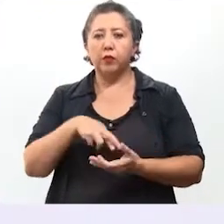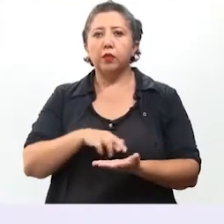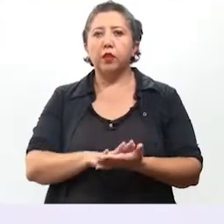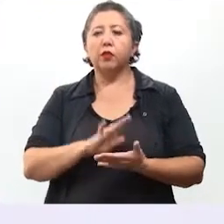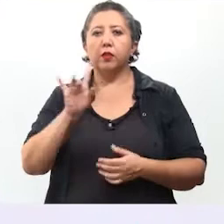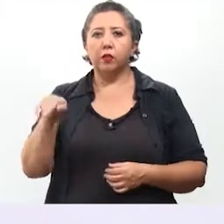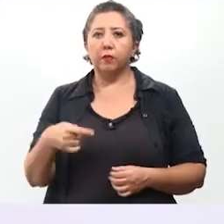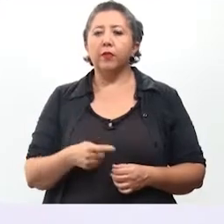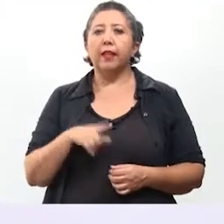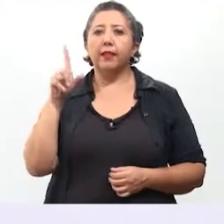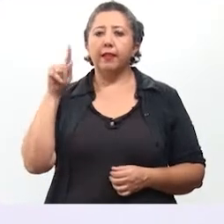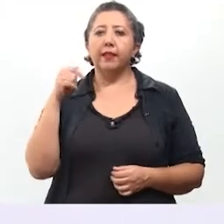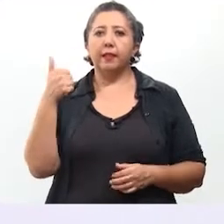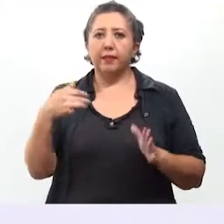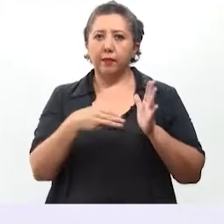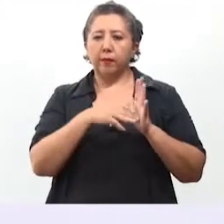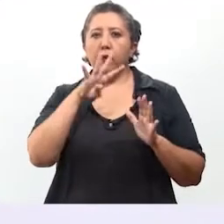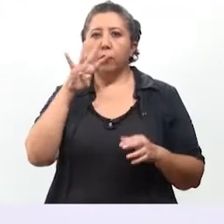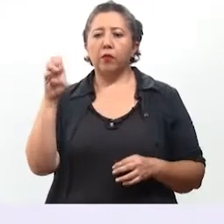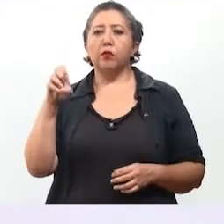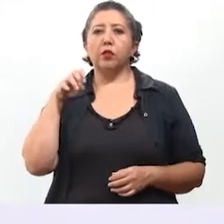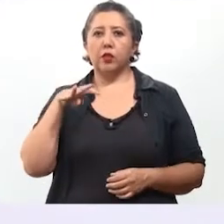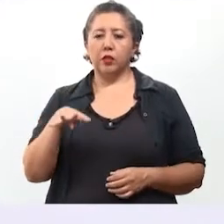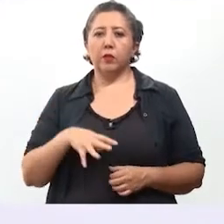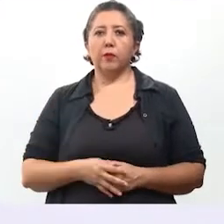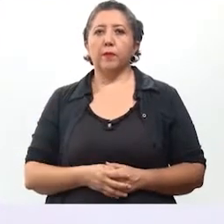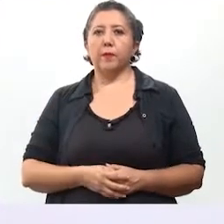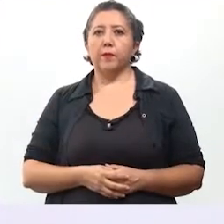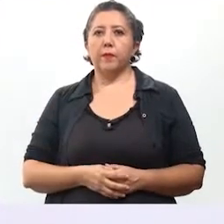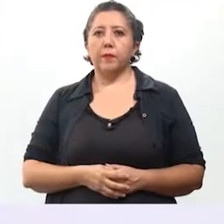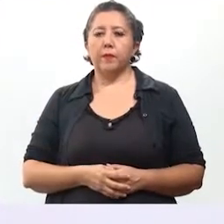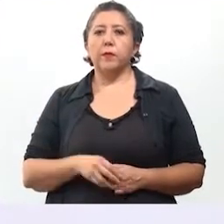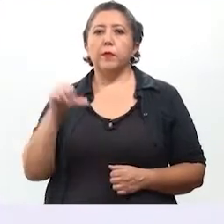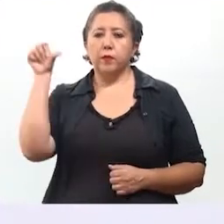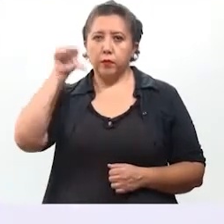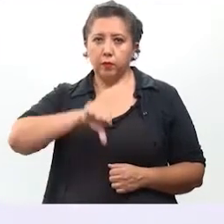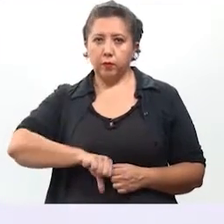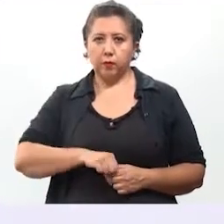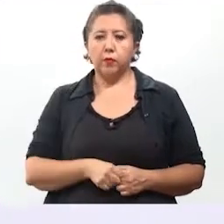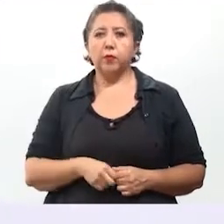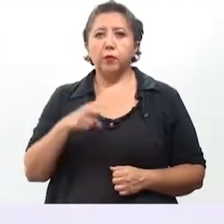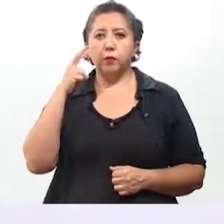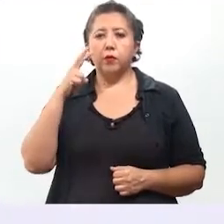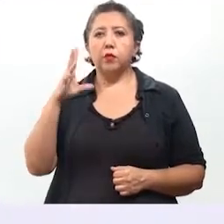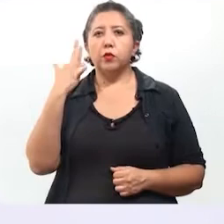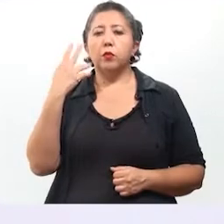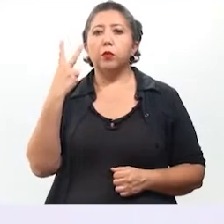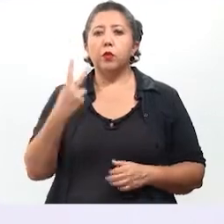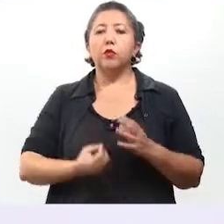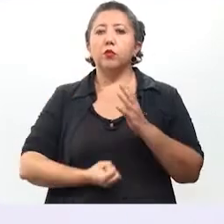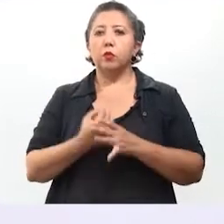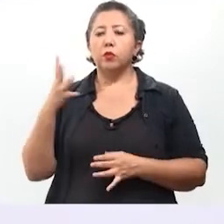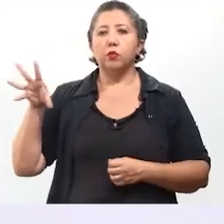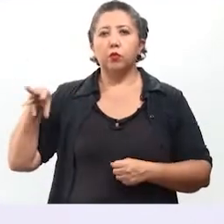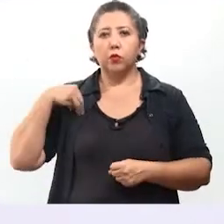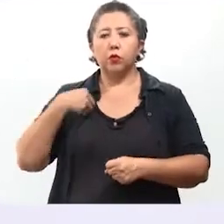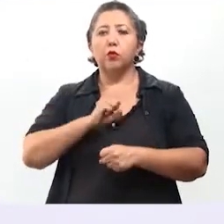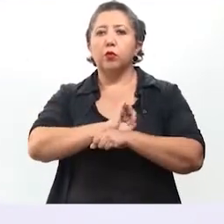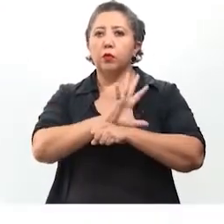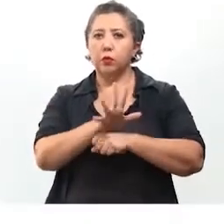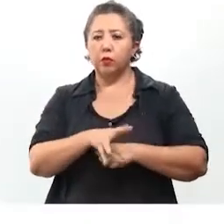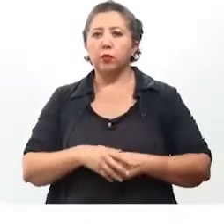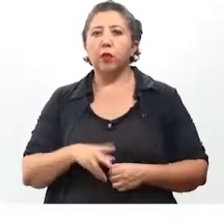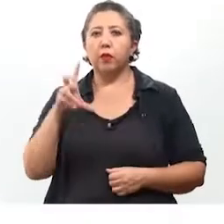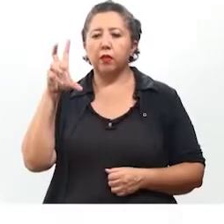contagios registrados, que son 76.419. Hoy se detectaron 52 nuevos contagios de